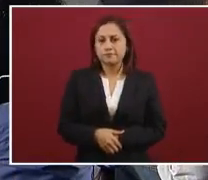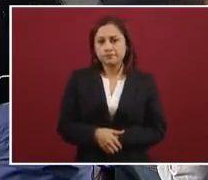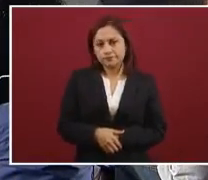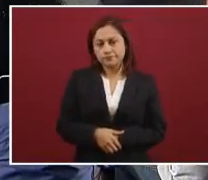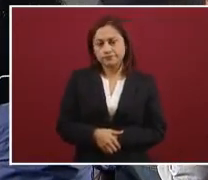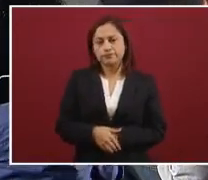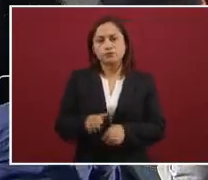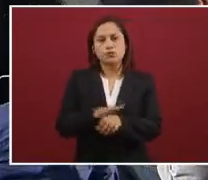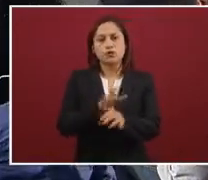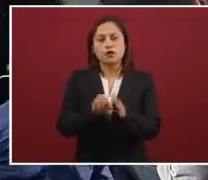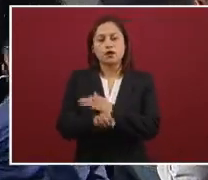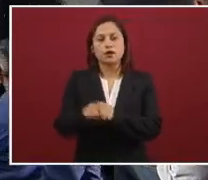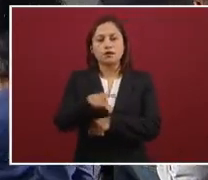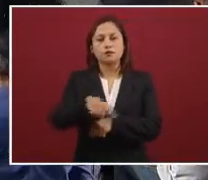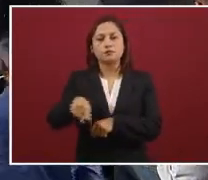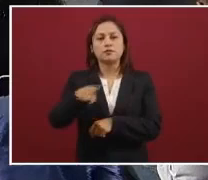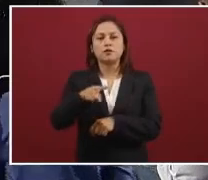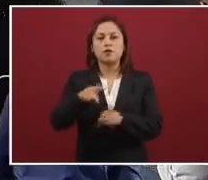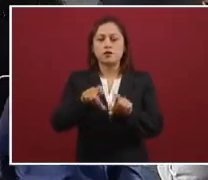gasoductos,